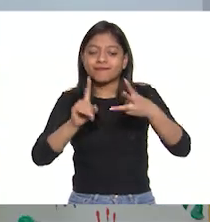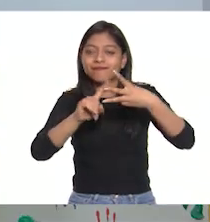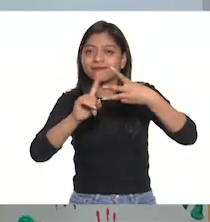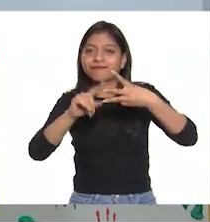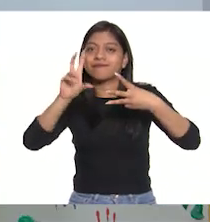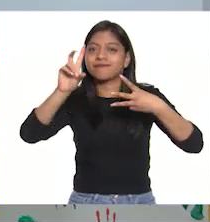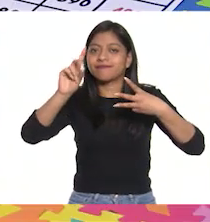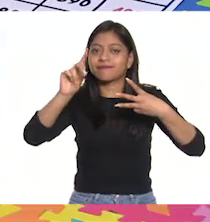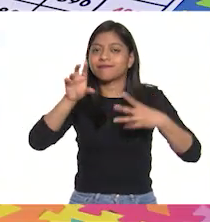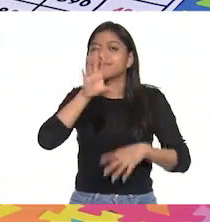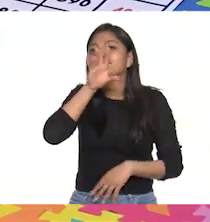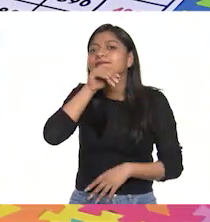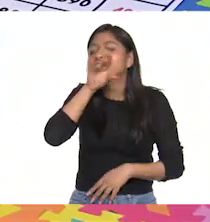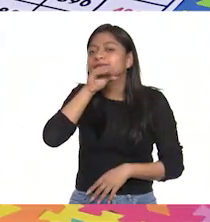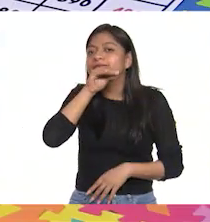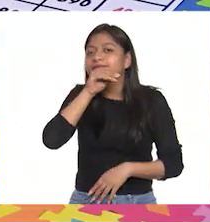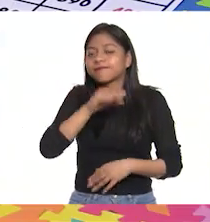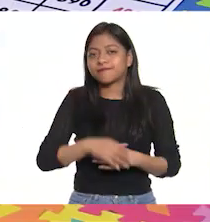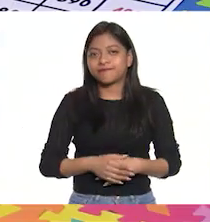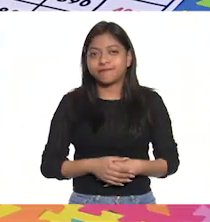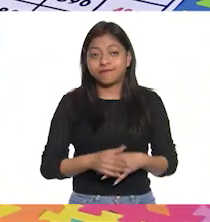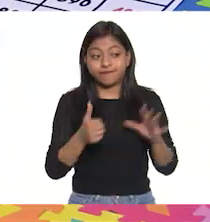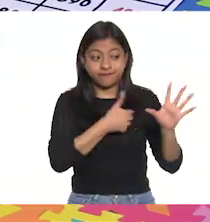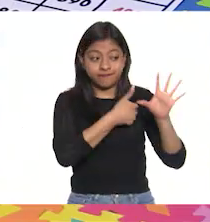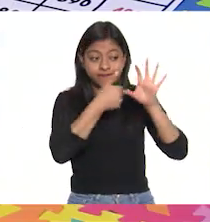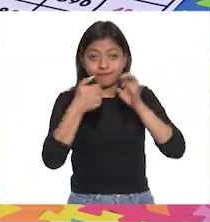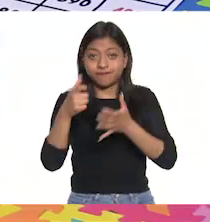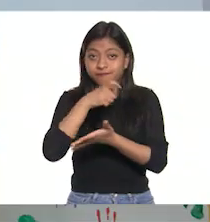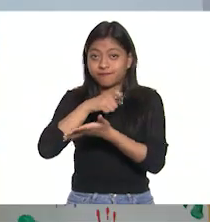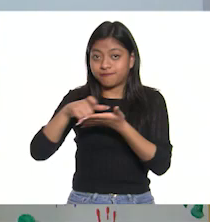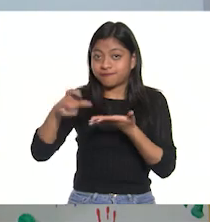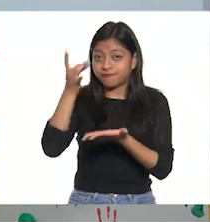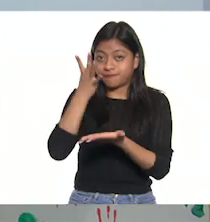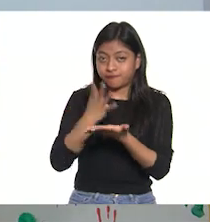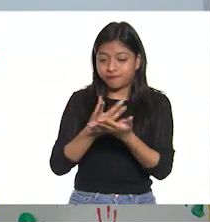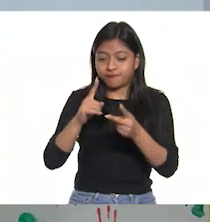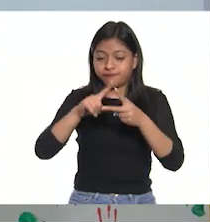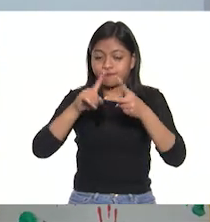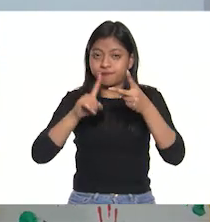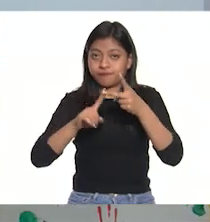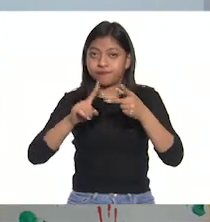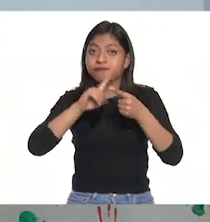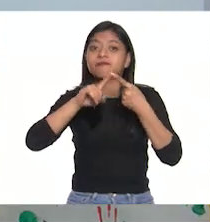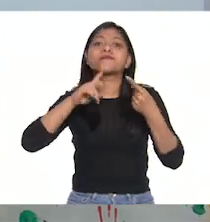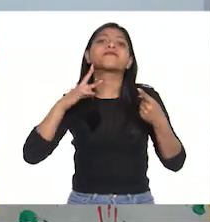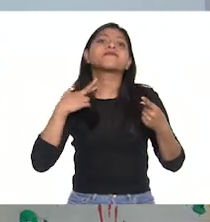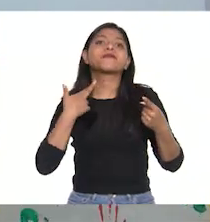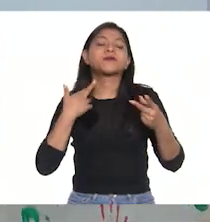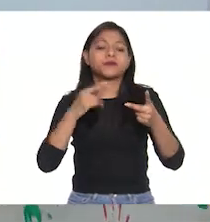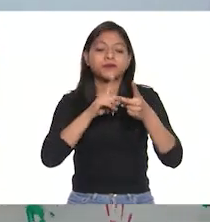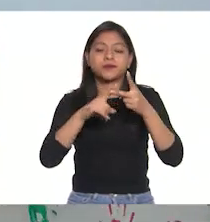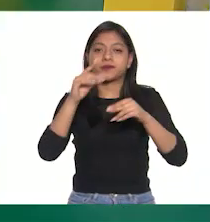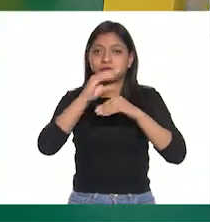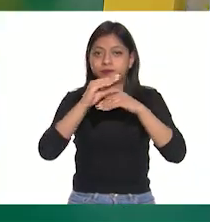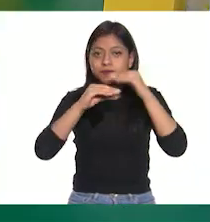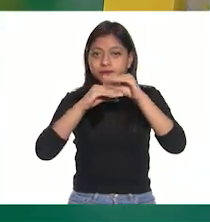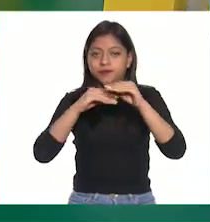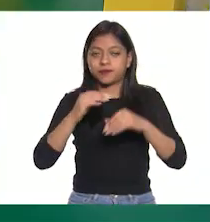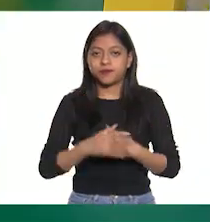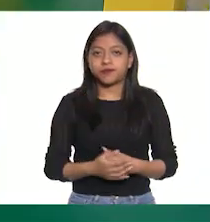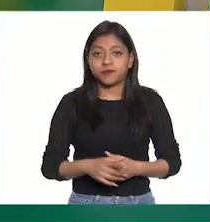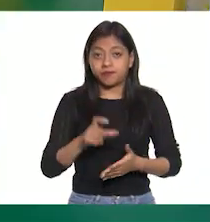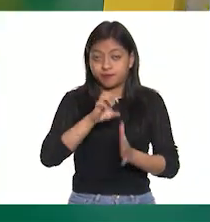¿verdad? Entonces con 600 pesos no le va a alcanzar. No. Porque tendría que pagar en total, ¿cuánto nos dijiste,